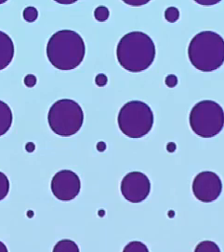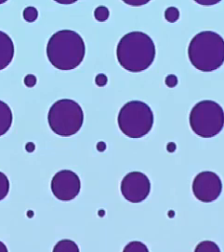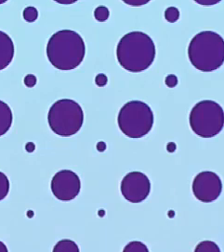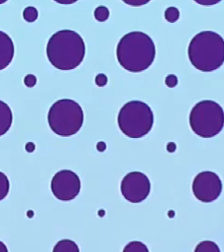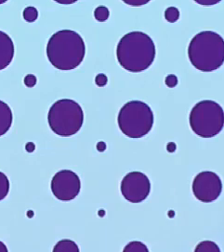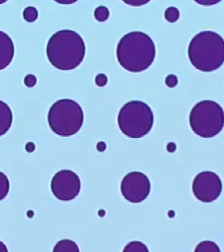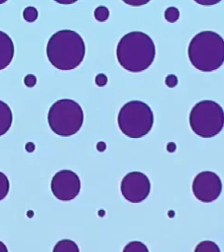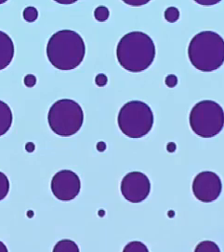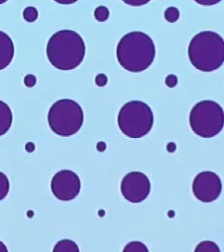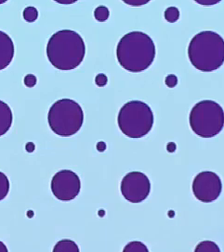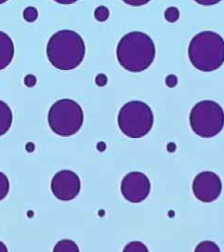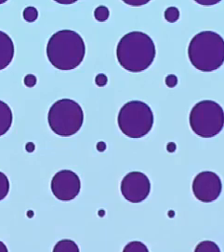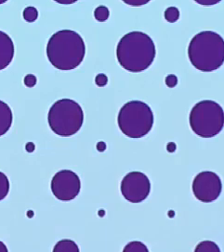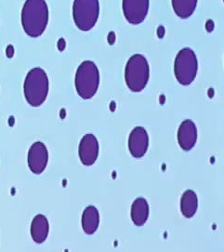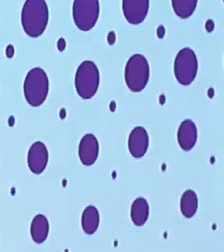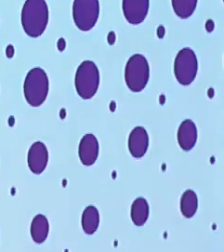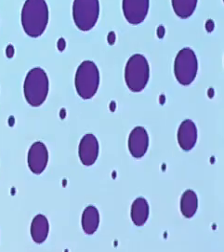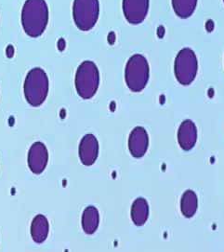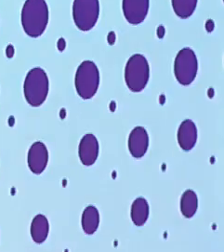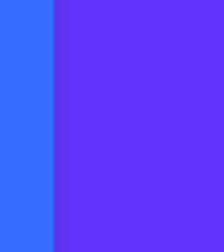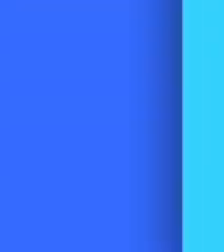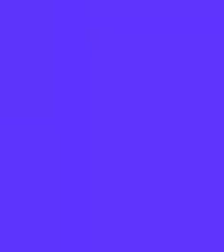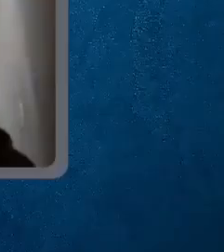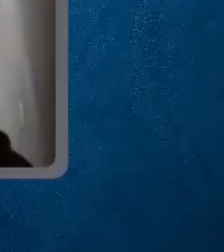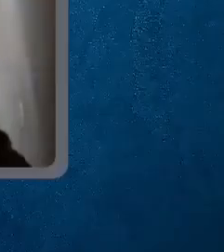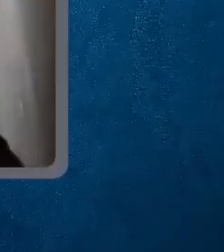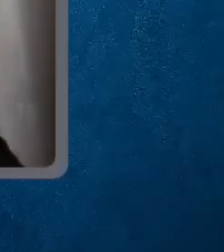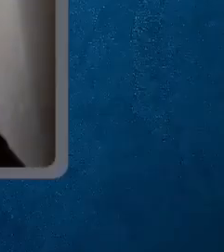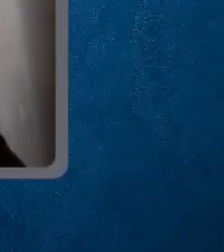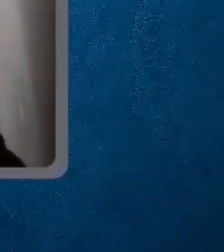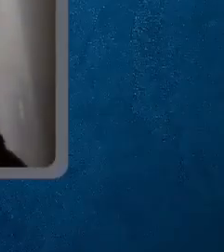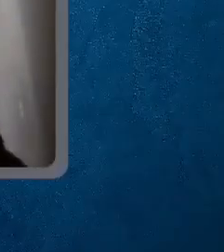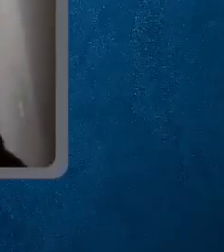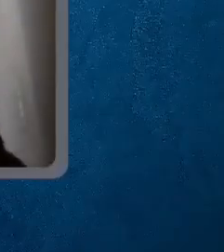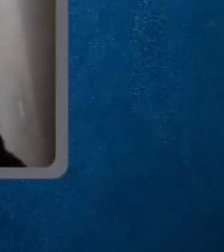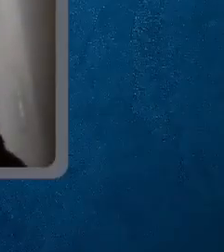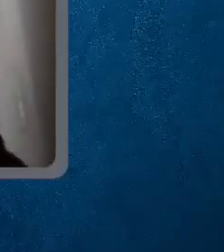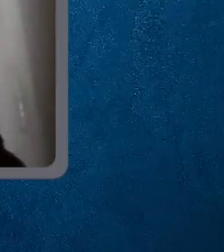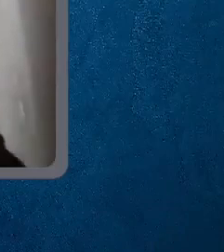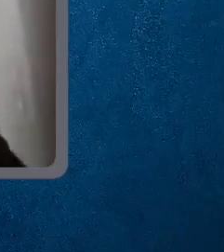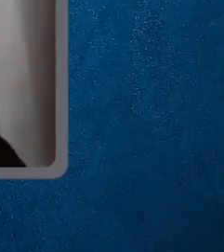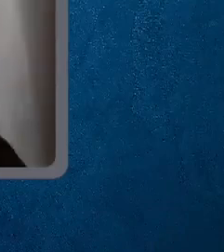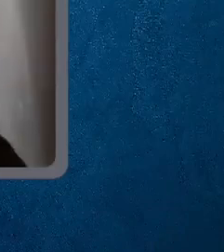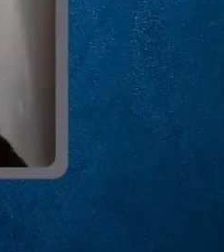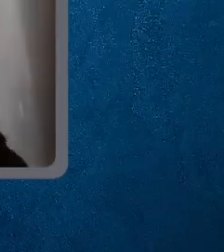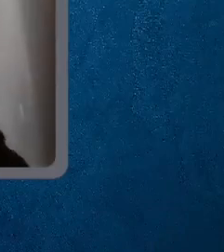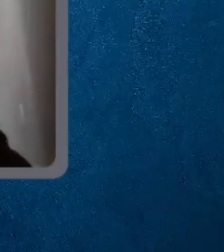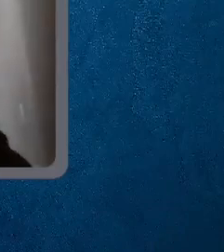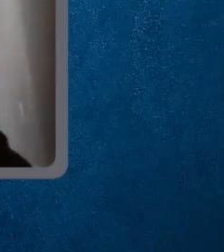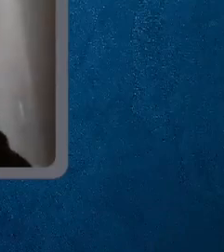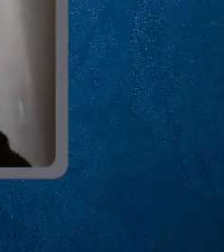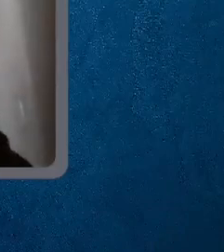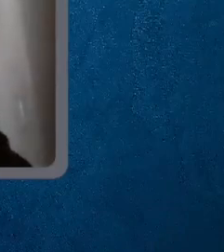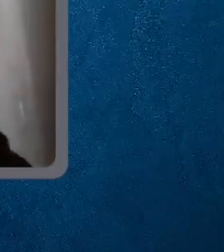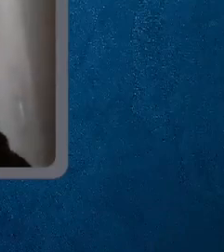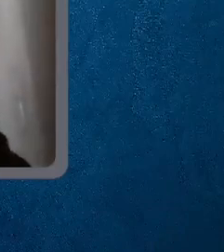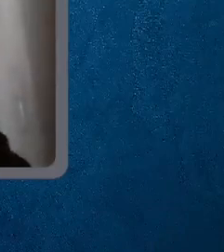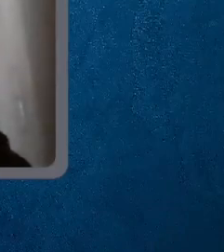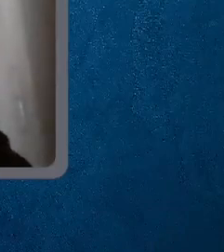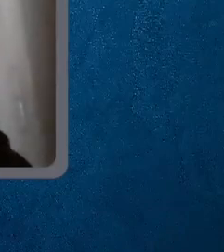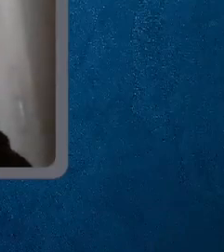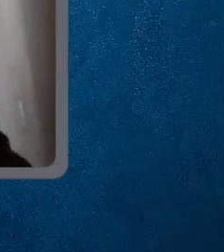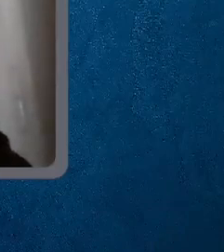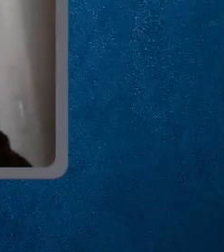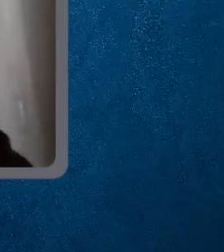que pensarlos y cómo tenemos que relacionarnos. Tribunales como la Corte Suprema, la Suprema Corte, que son más integrados, que tienen